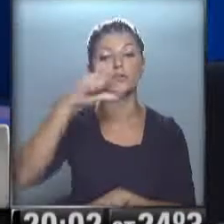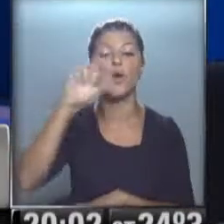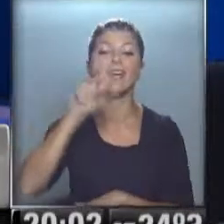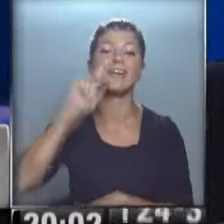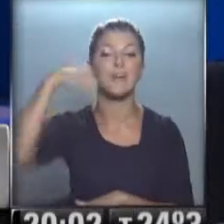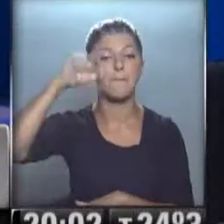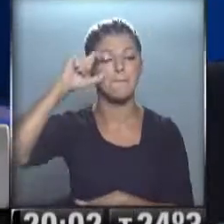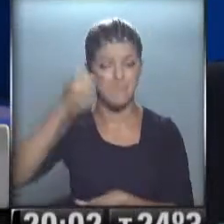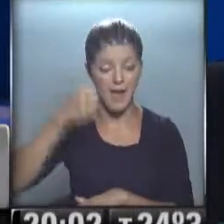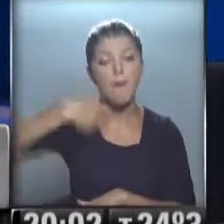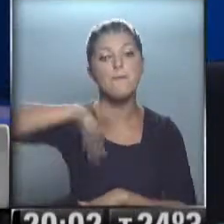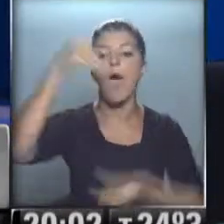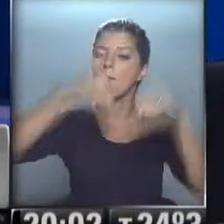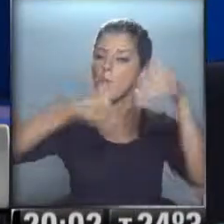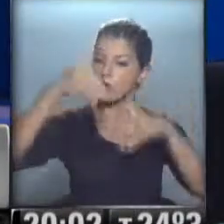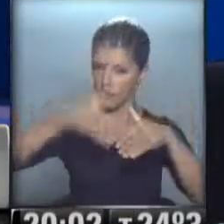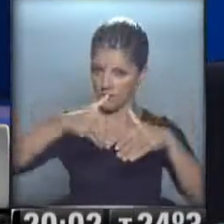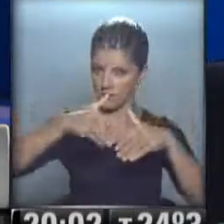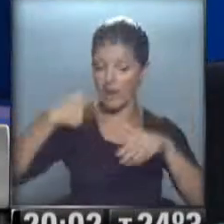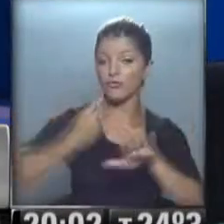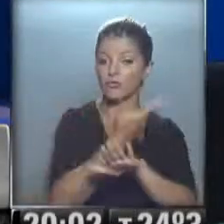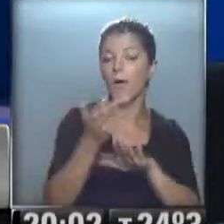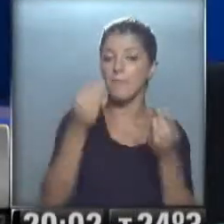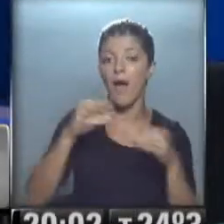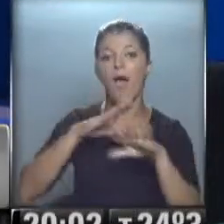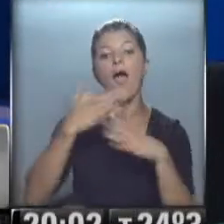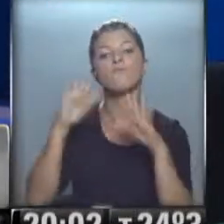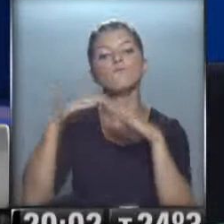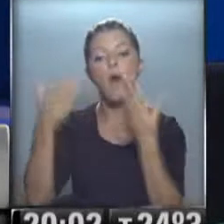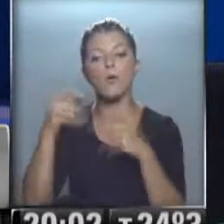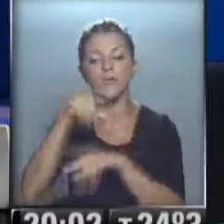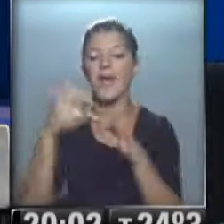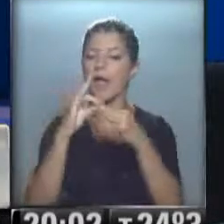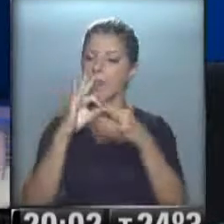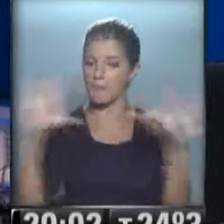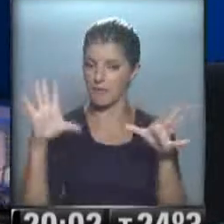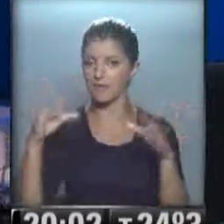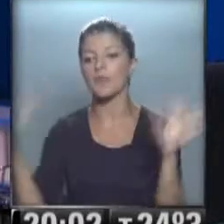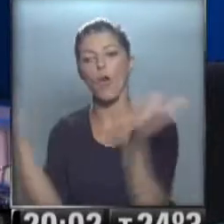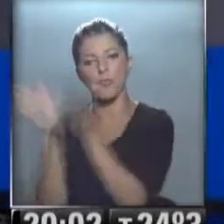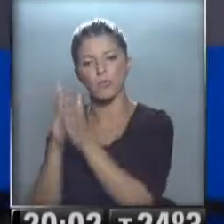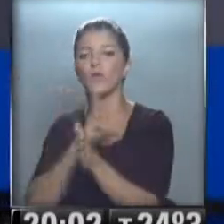península de Crimea, van a votar en un referéndum a favor de la independencia y a la unión con Rusia.